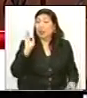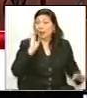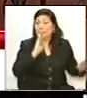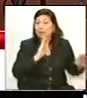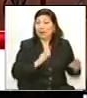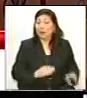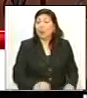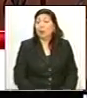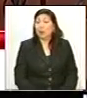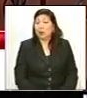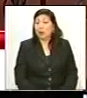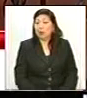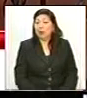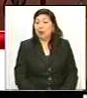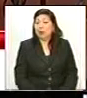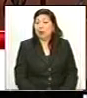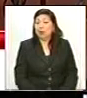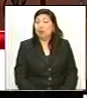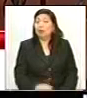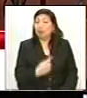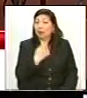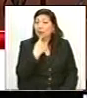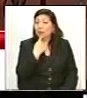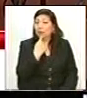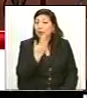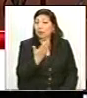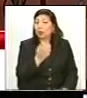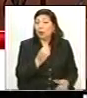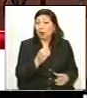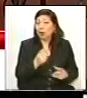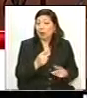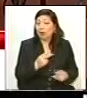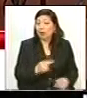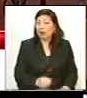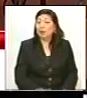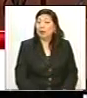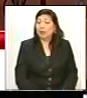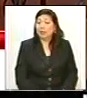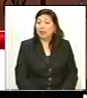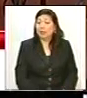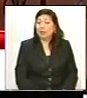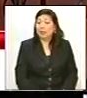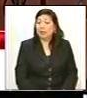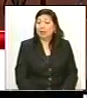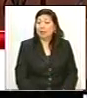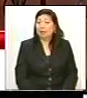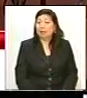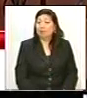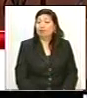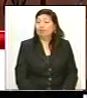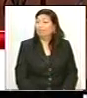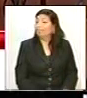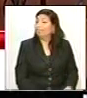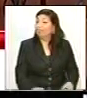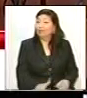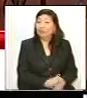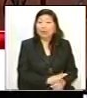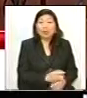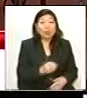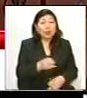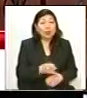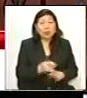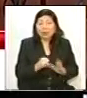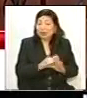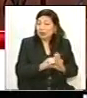que, y yo se lo digo, a mí me dijo el Contralor en Piura que no era absolutamente inconsistente